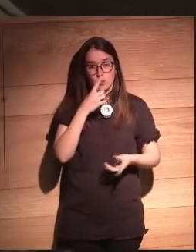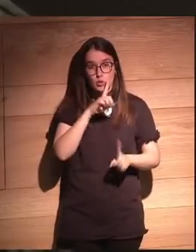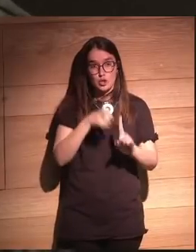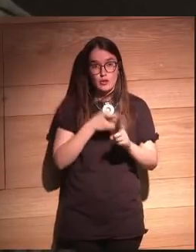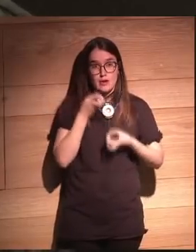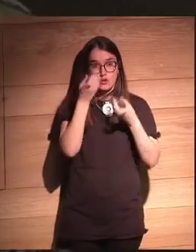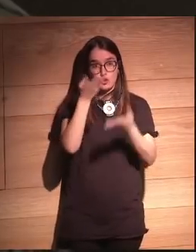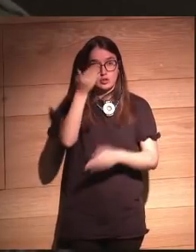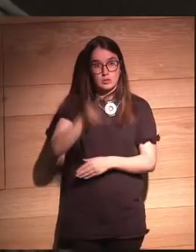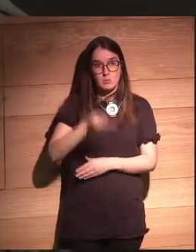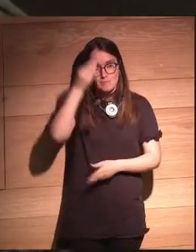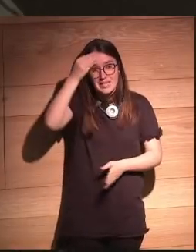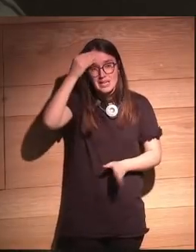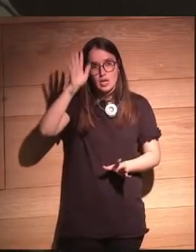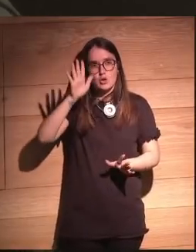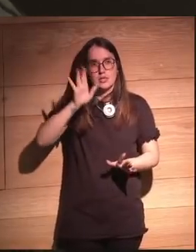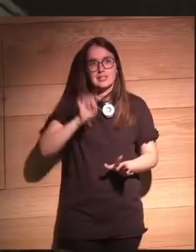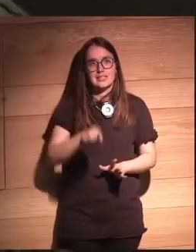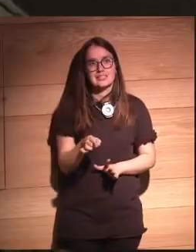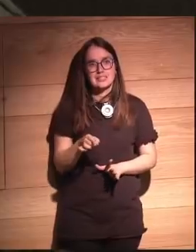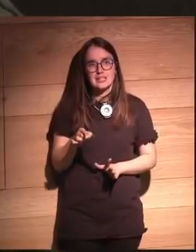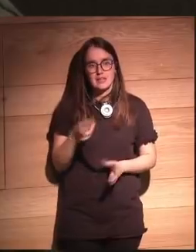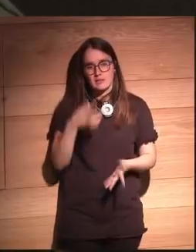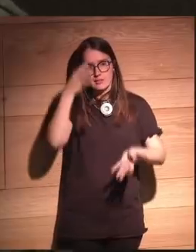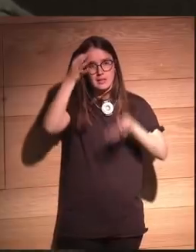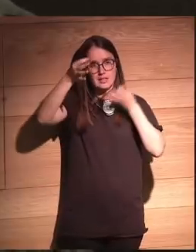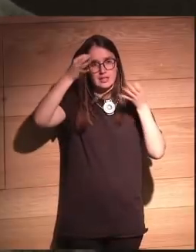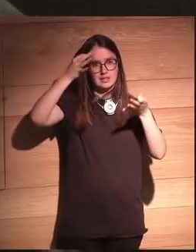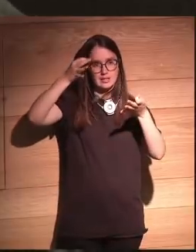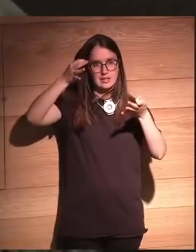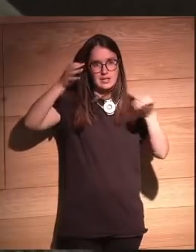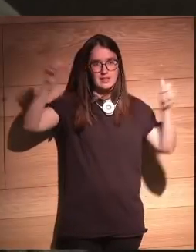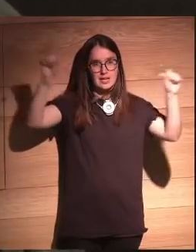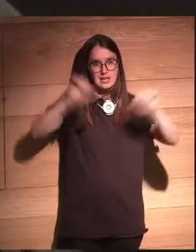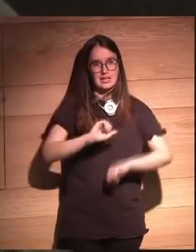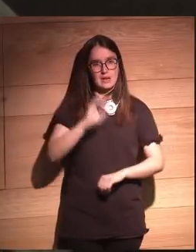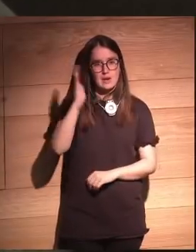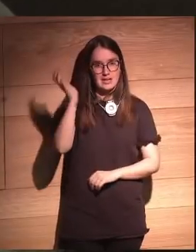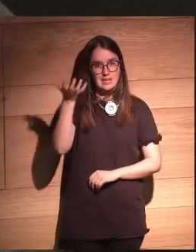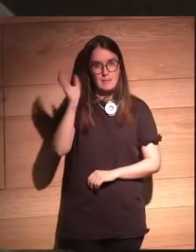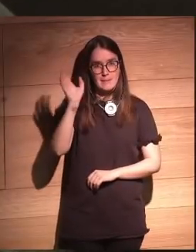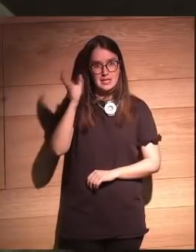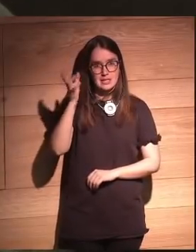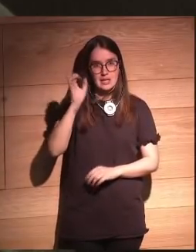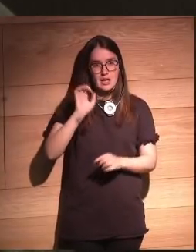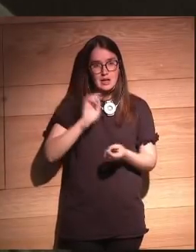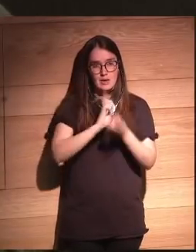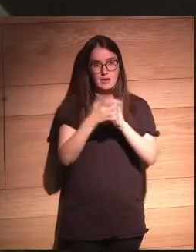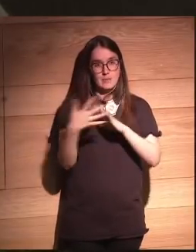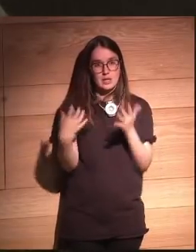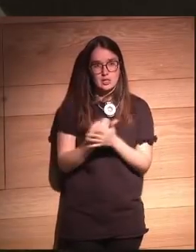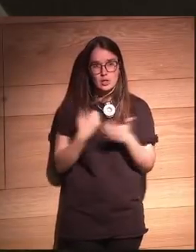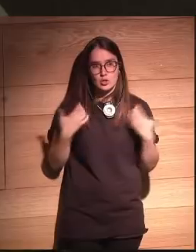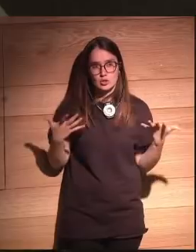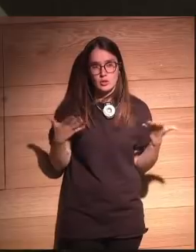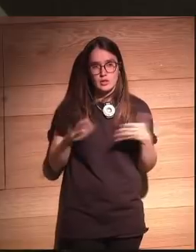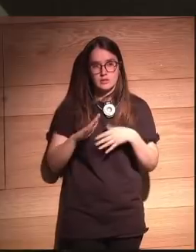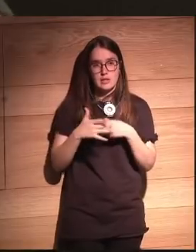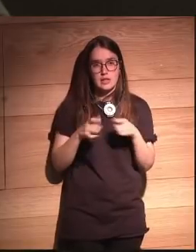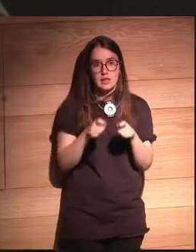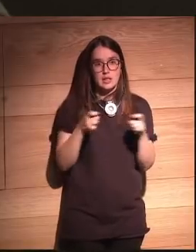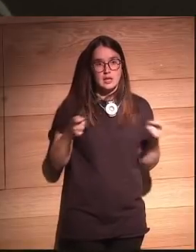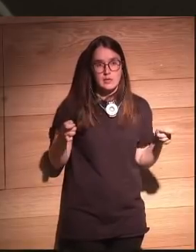importante, evidentemente, me parece, y ese detalle de la quiebra climática que va a alterar todo. Entonces cierro con lo